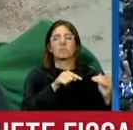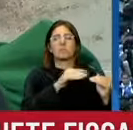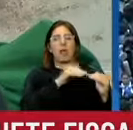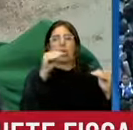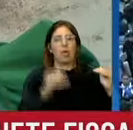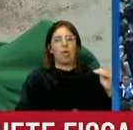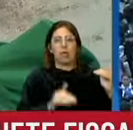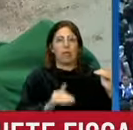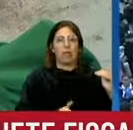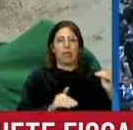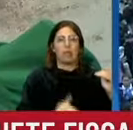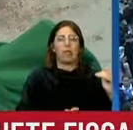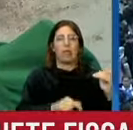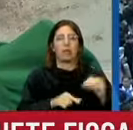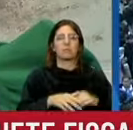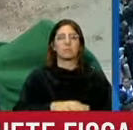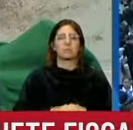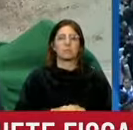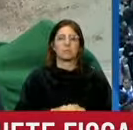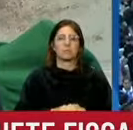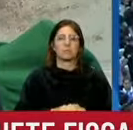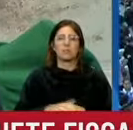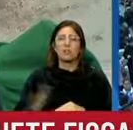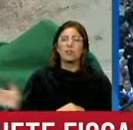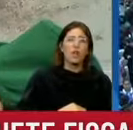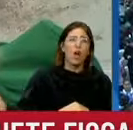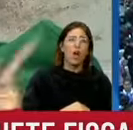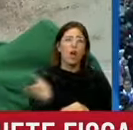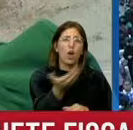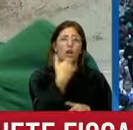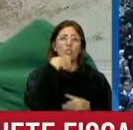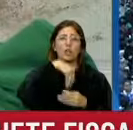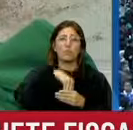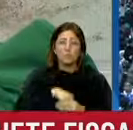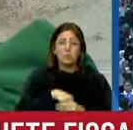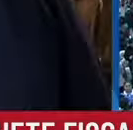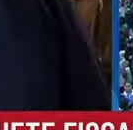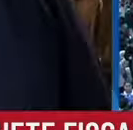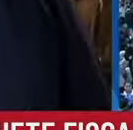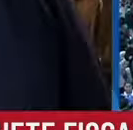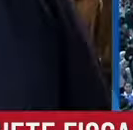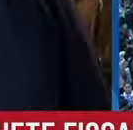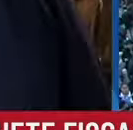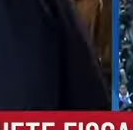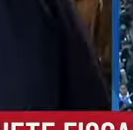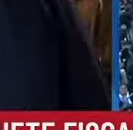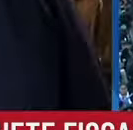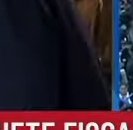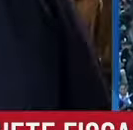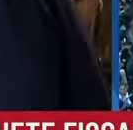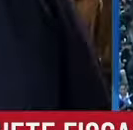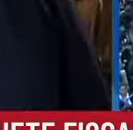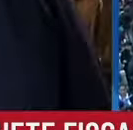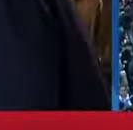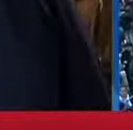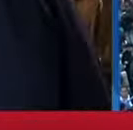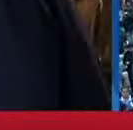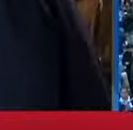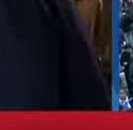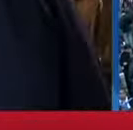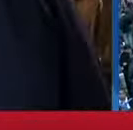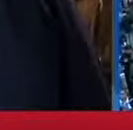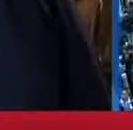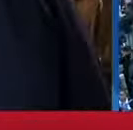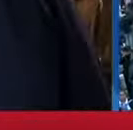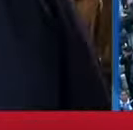digo, Máximo no ganó nada y Cristina cuando tuvo que señalar... Máximo se terminó afanando el sello del PJ de la provincia de Buenos Aires. Sí, es verdad, claro, es verdad. Si no